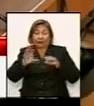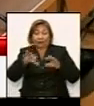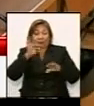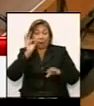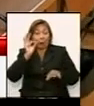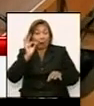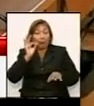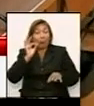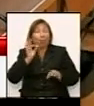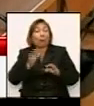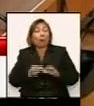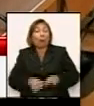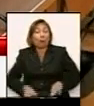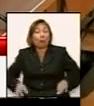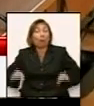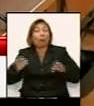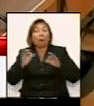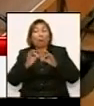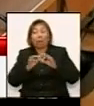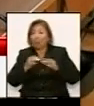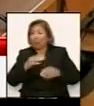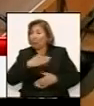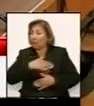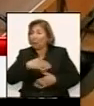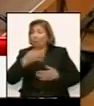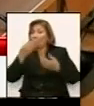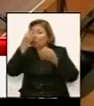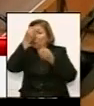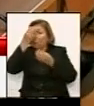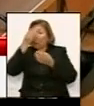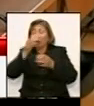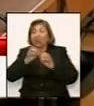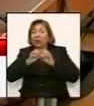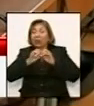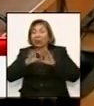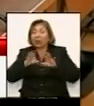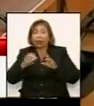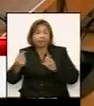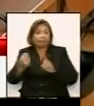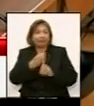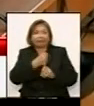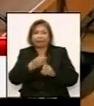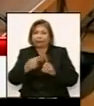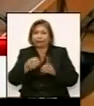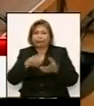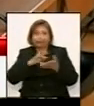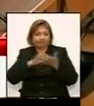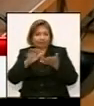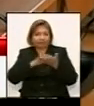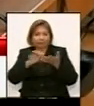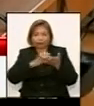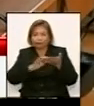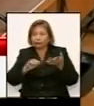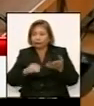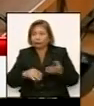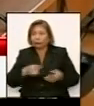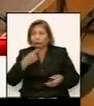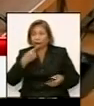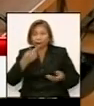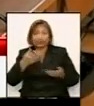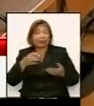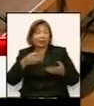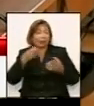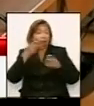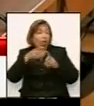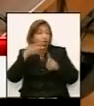que, el primer, digamos, pedazo de información que queremos dejar en claro es que la violencia en línea es más que solo acoso virtual. Acoso